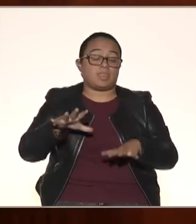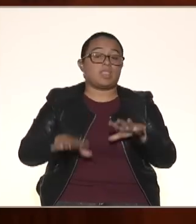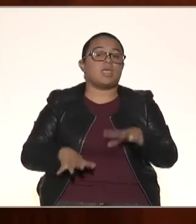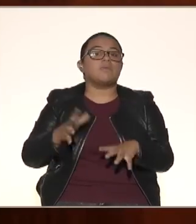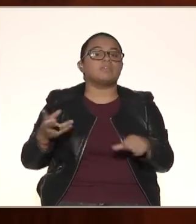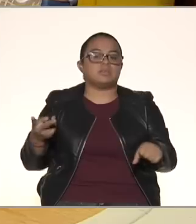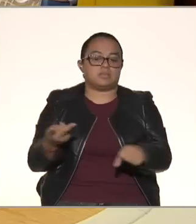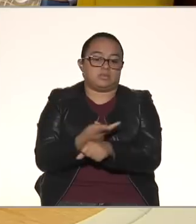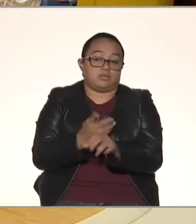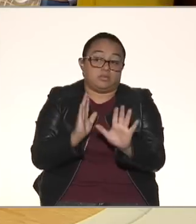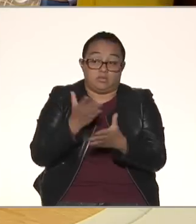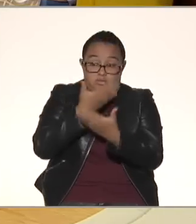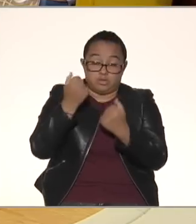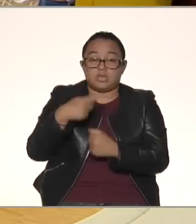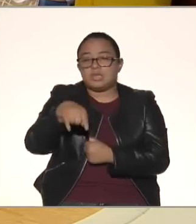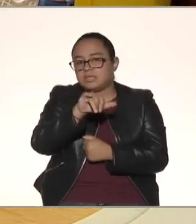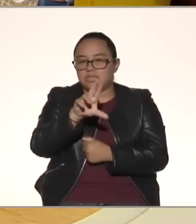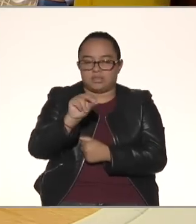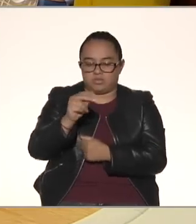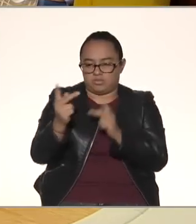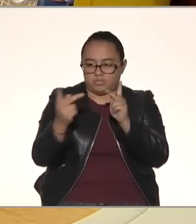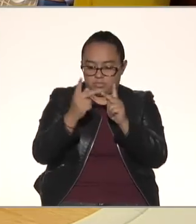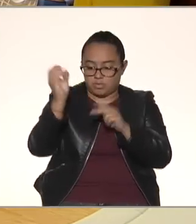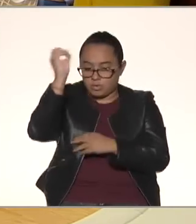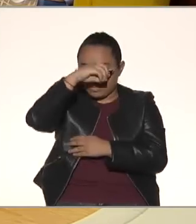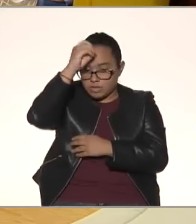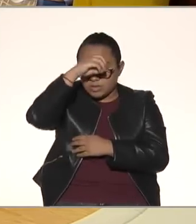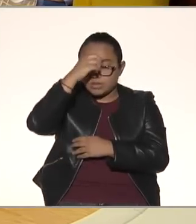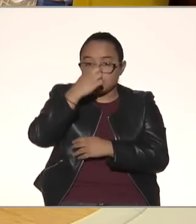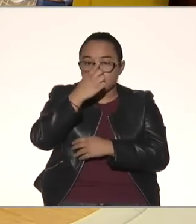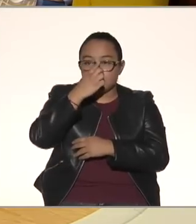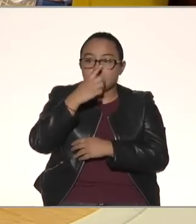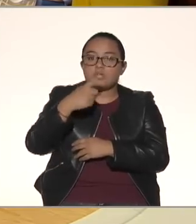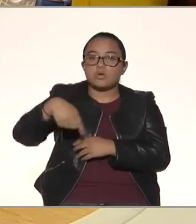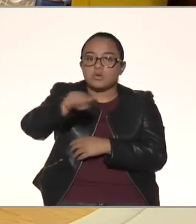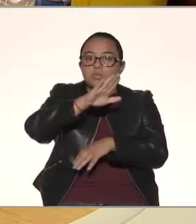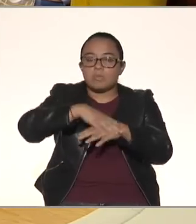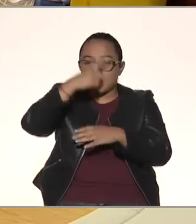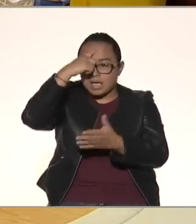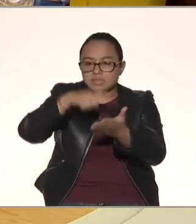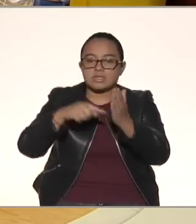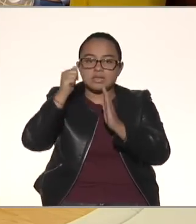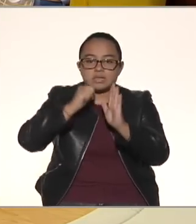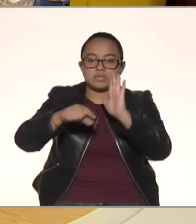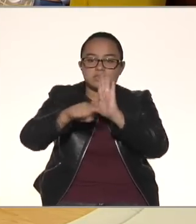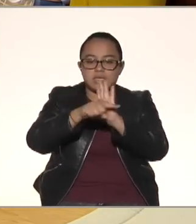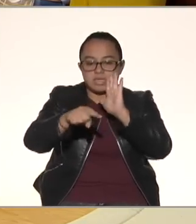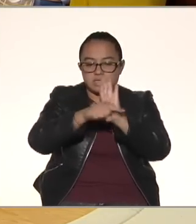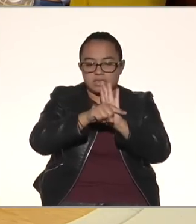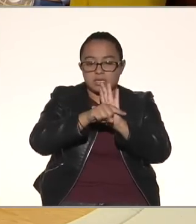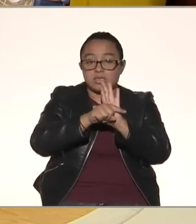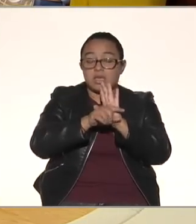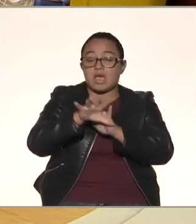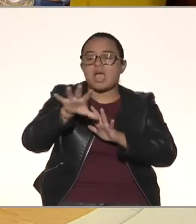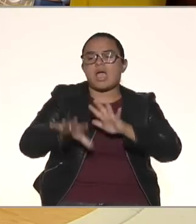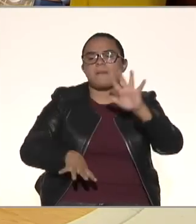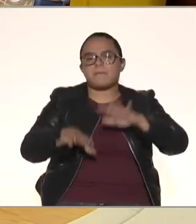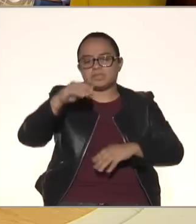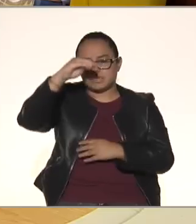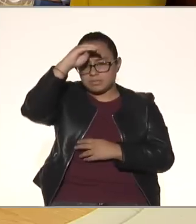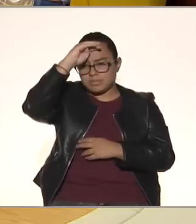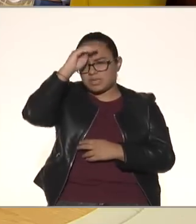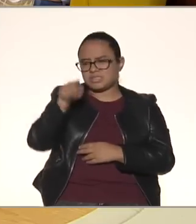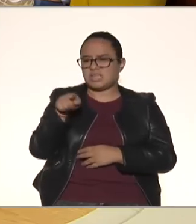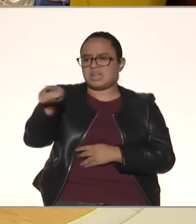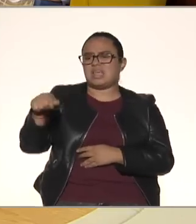sucede, o no sé ustedes qué opinen, que vemos más la parte negativa en otros momentos, que de repente dices, ay, es que